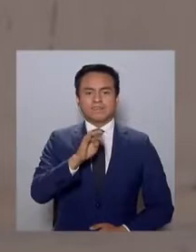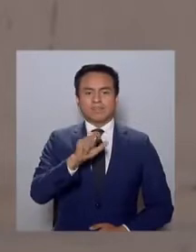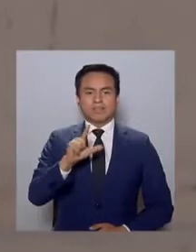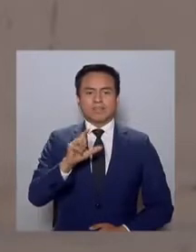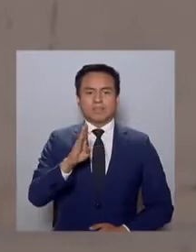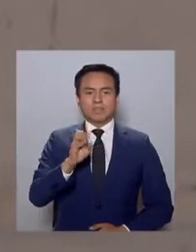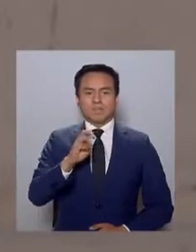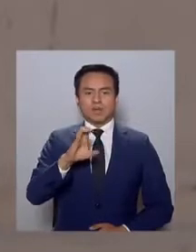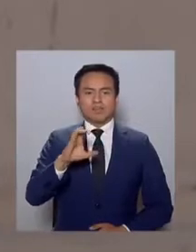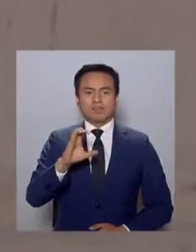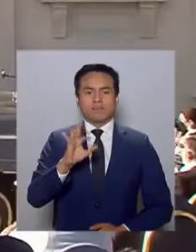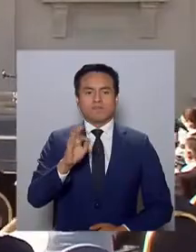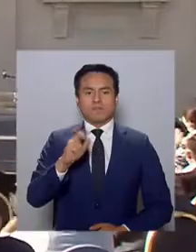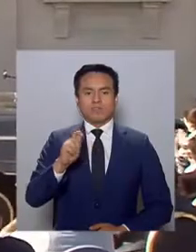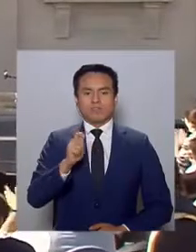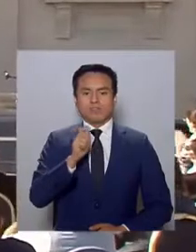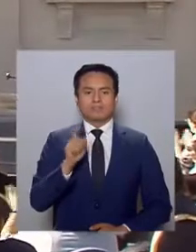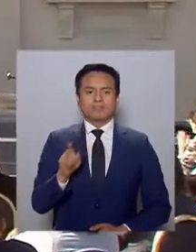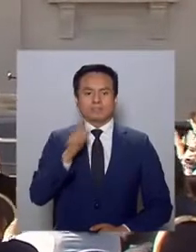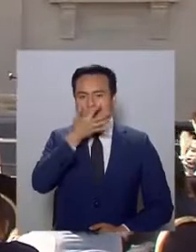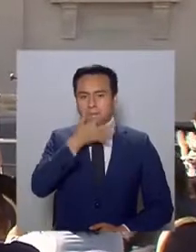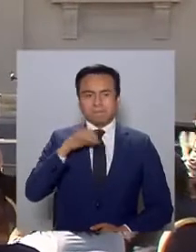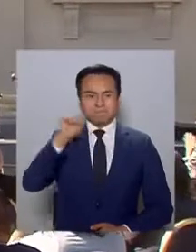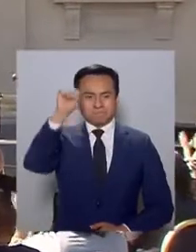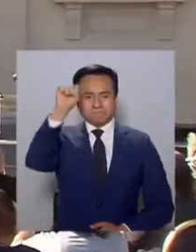Boric Font.